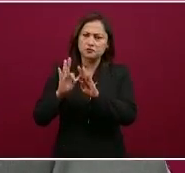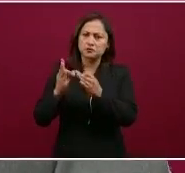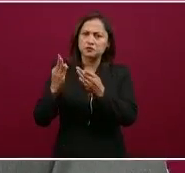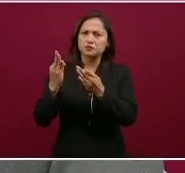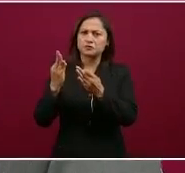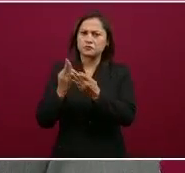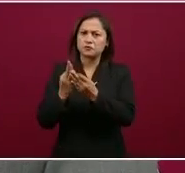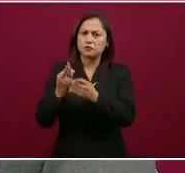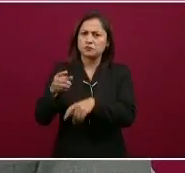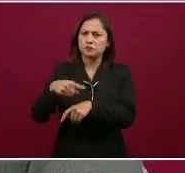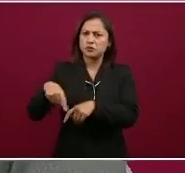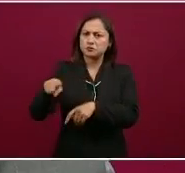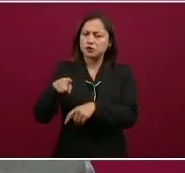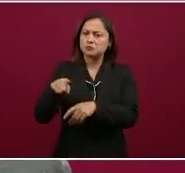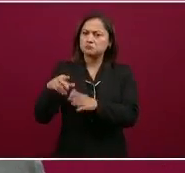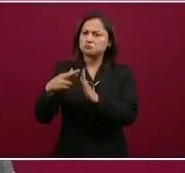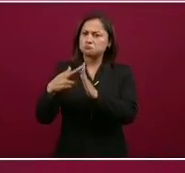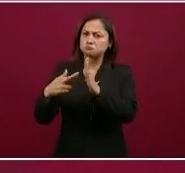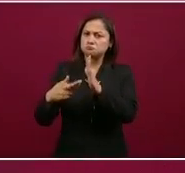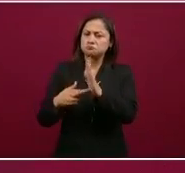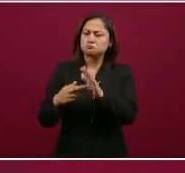solicitar arbitrajes